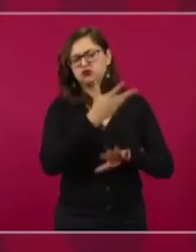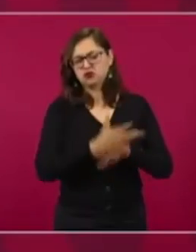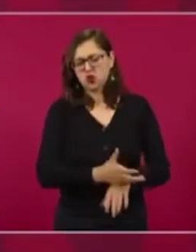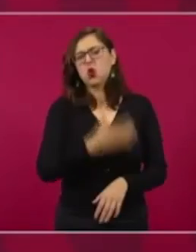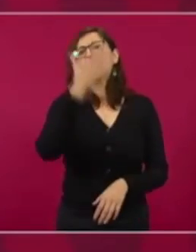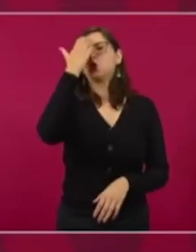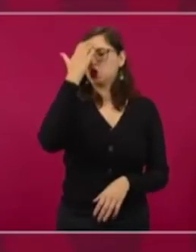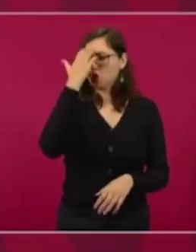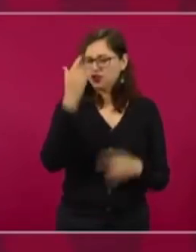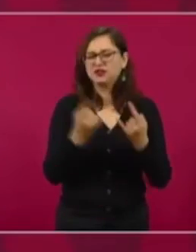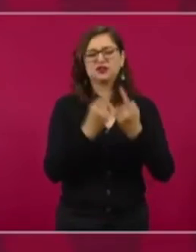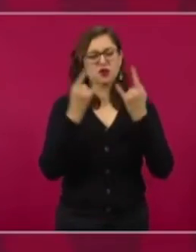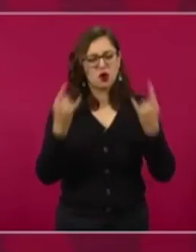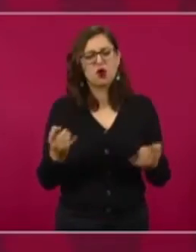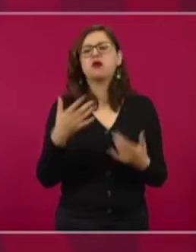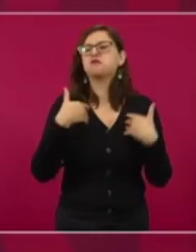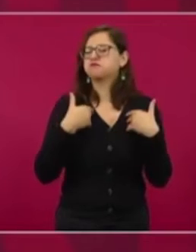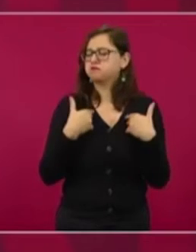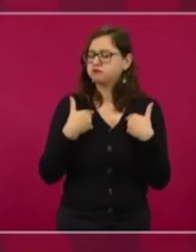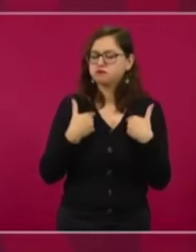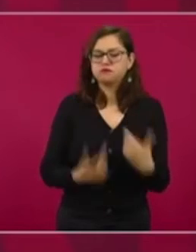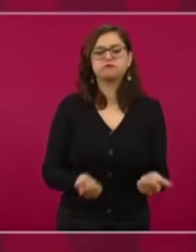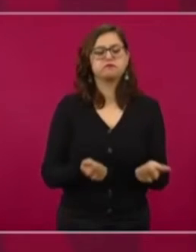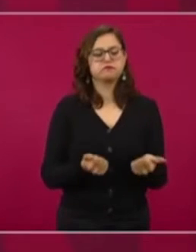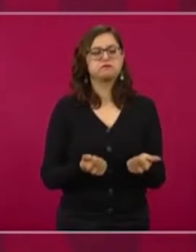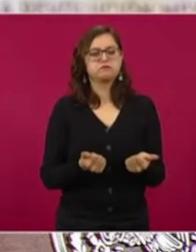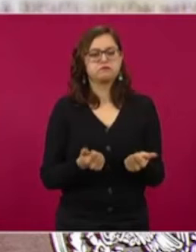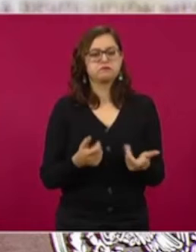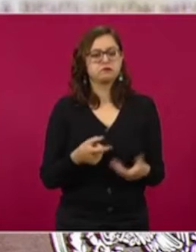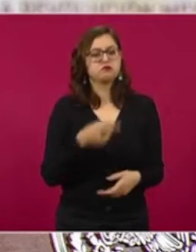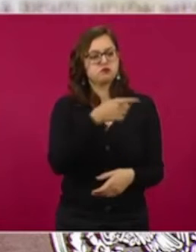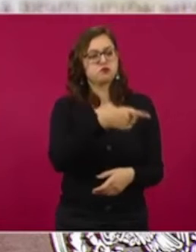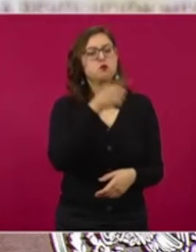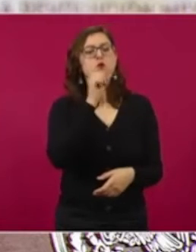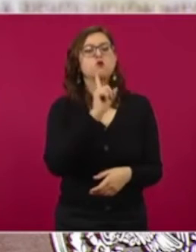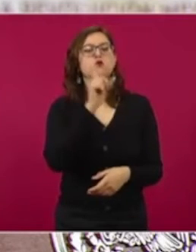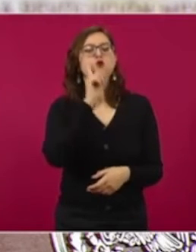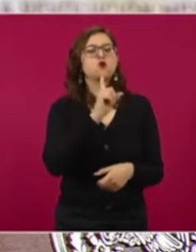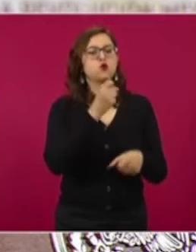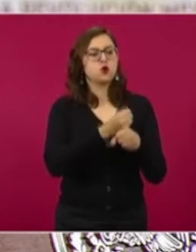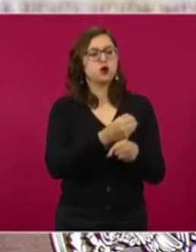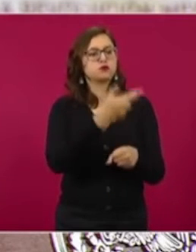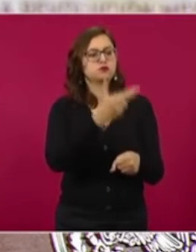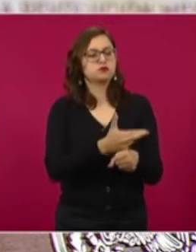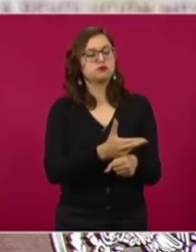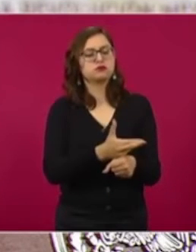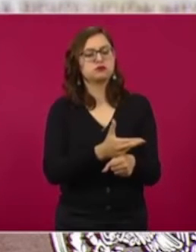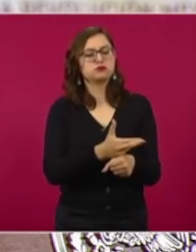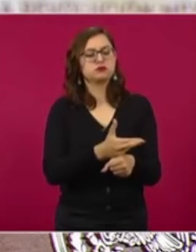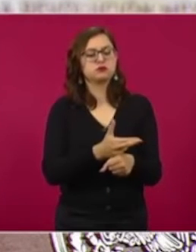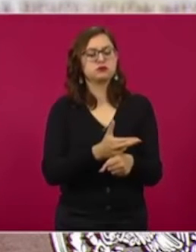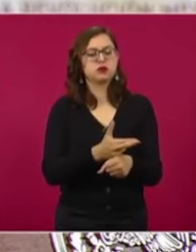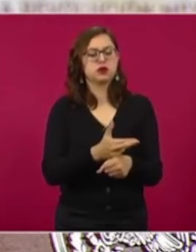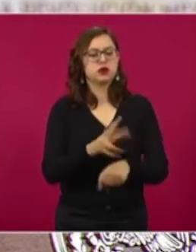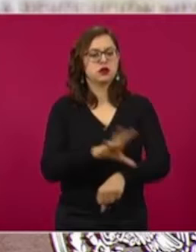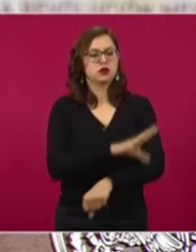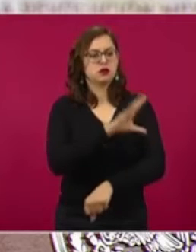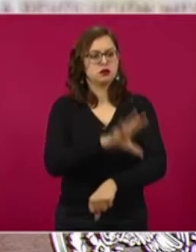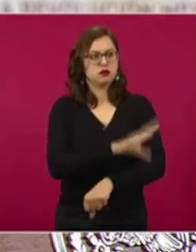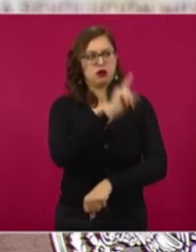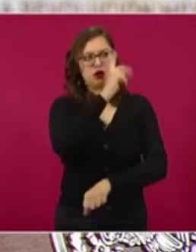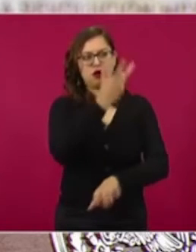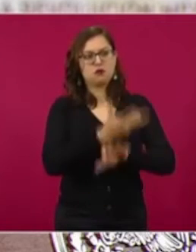Unidos y tengo muy buena impresión de esta secretaria de Energía